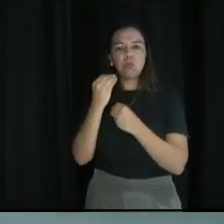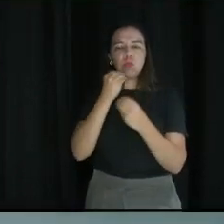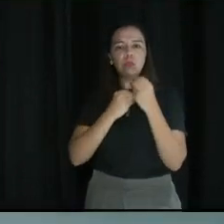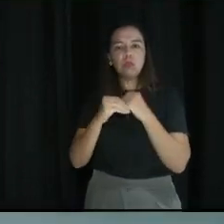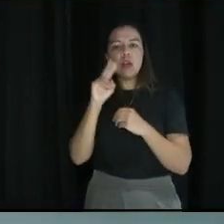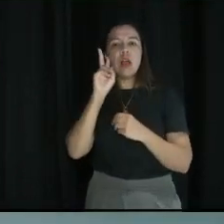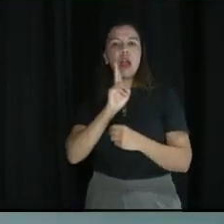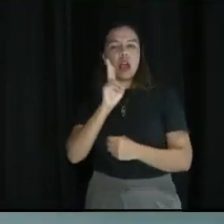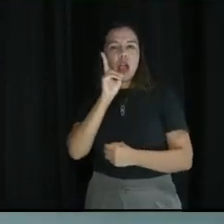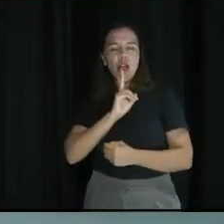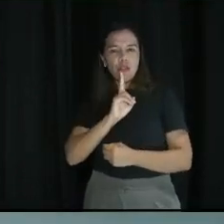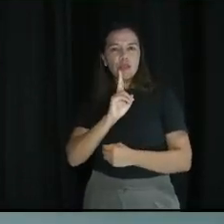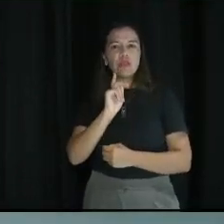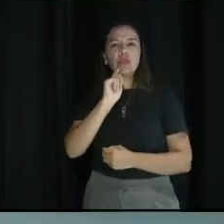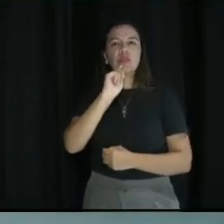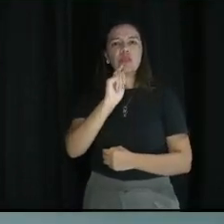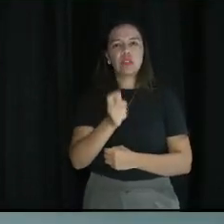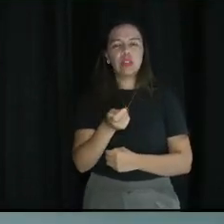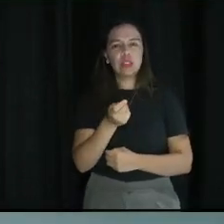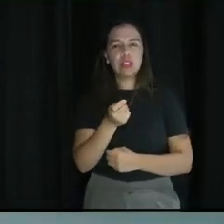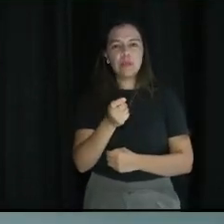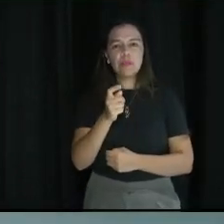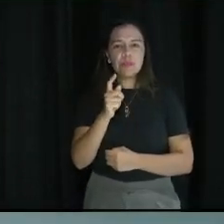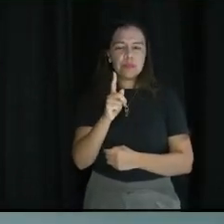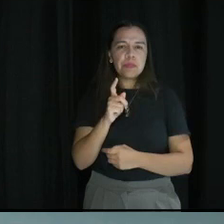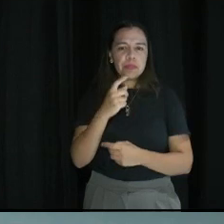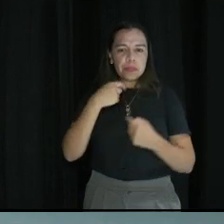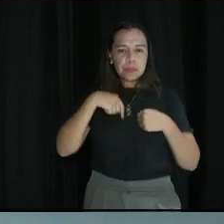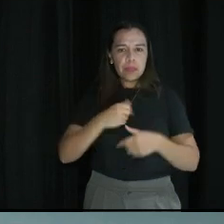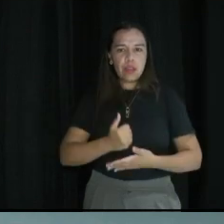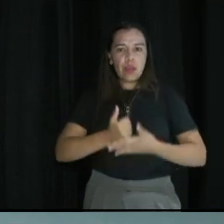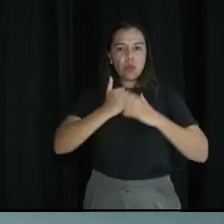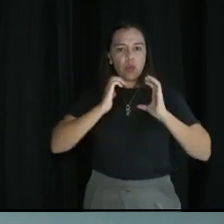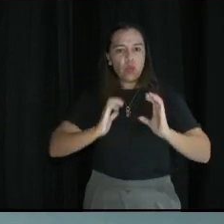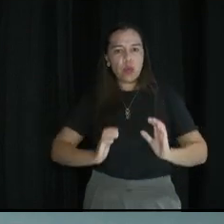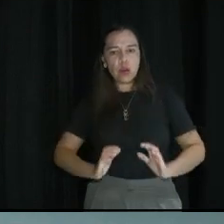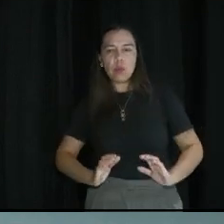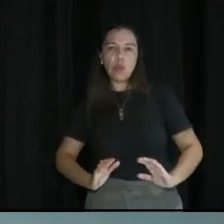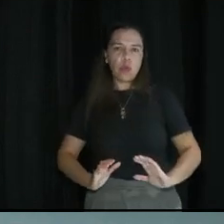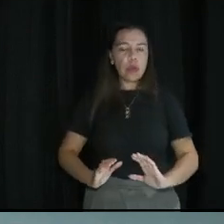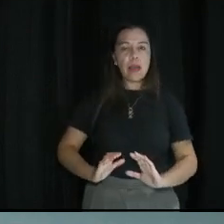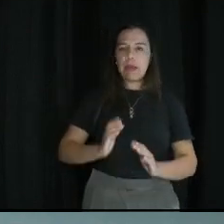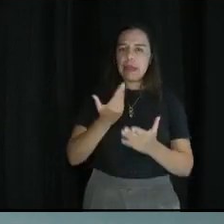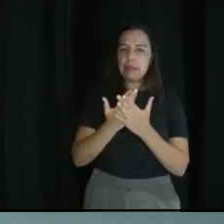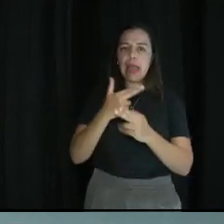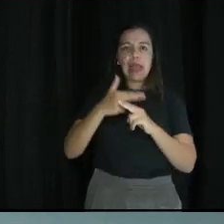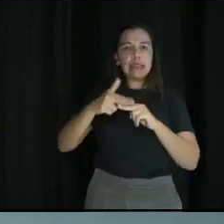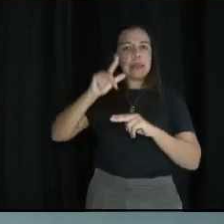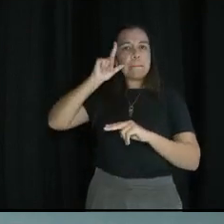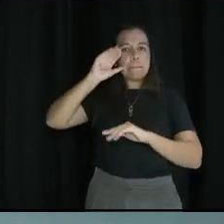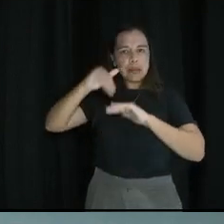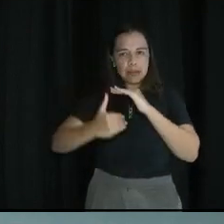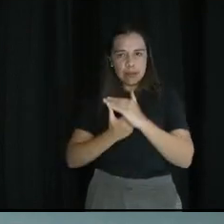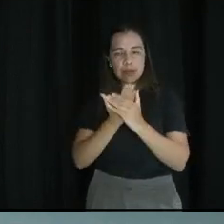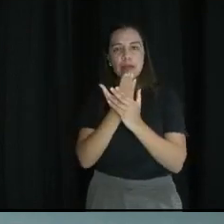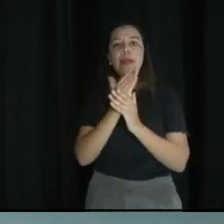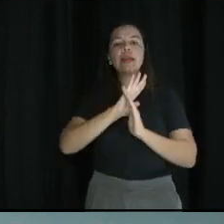y haber bebido un poco de líquidos con electrolitos, ya fue que hasta el día siguiente